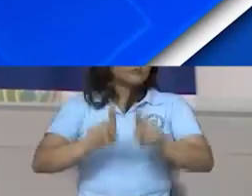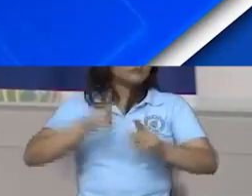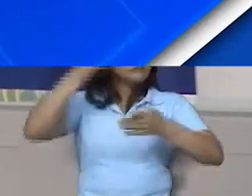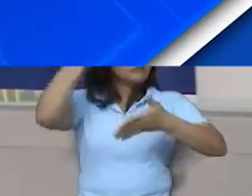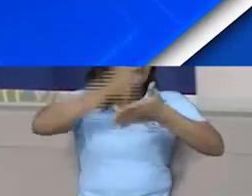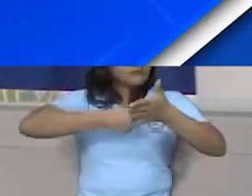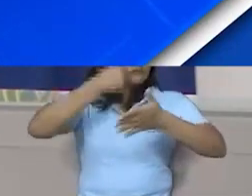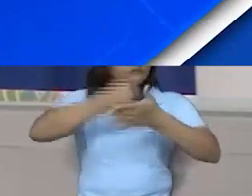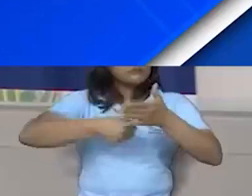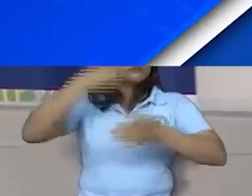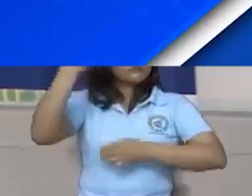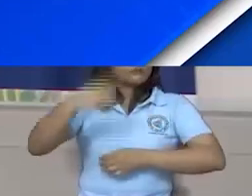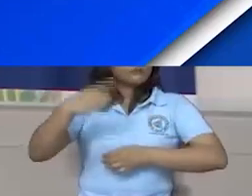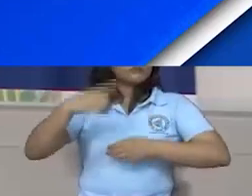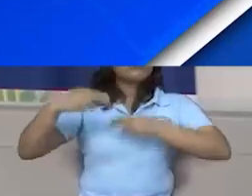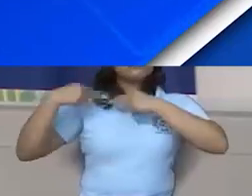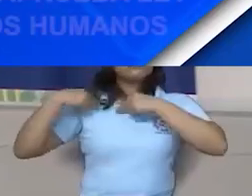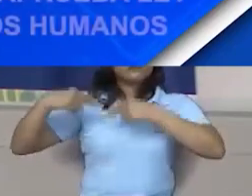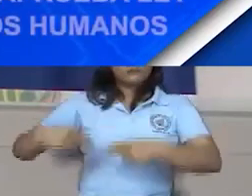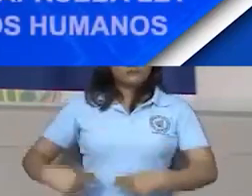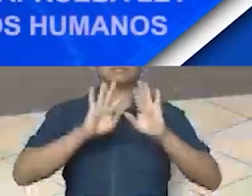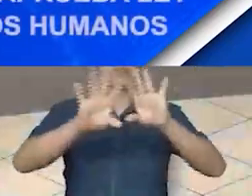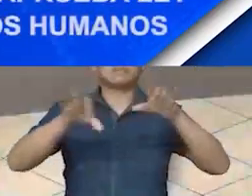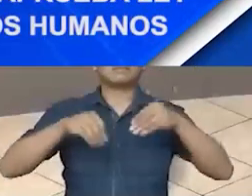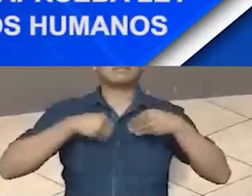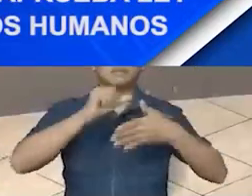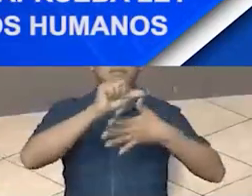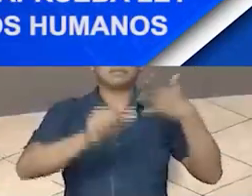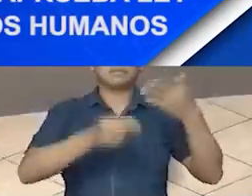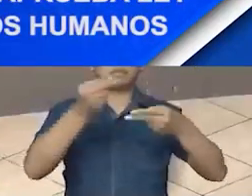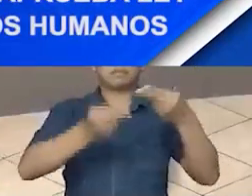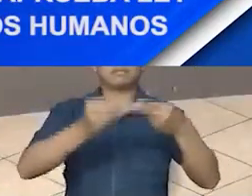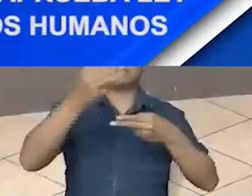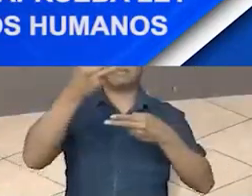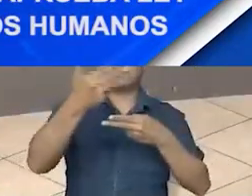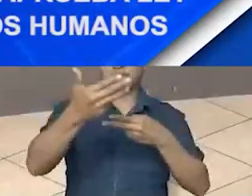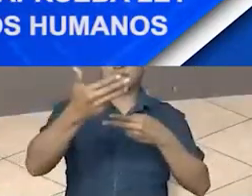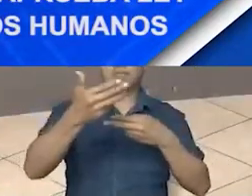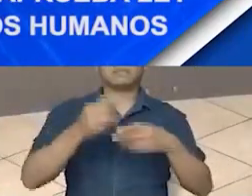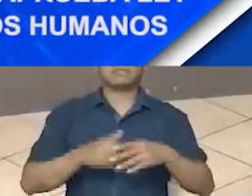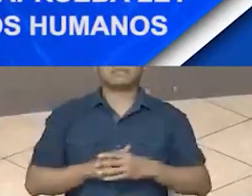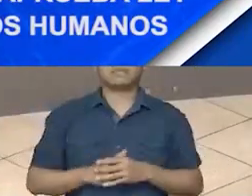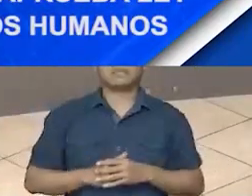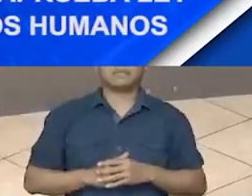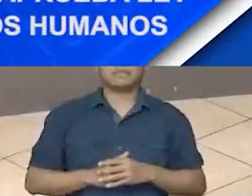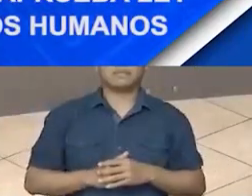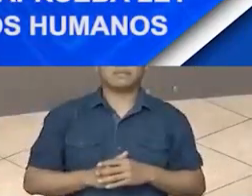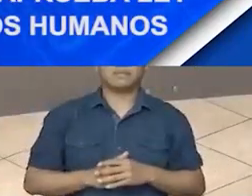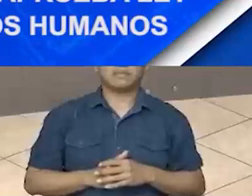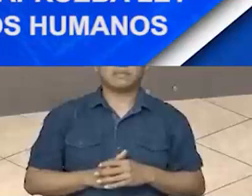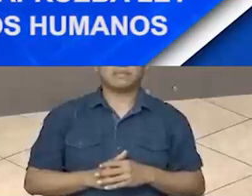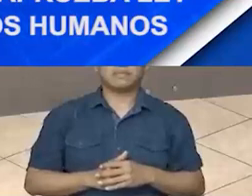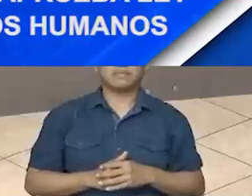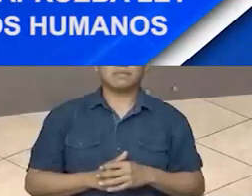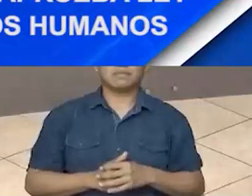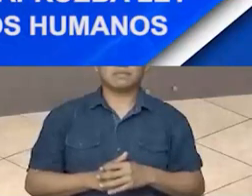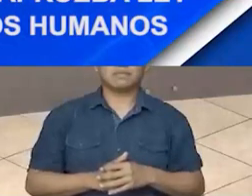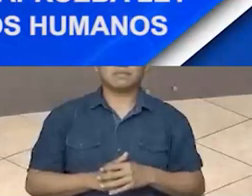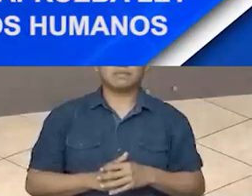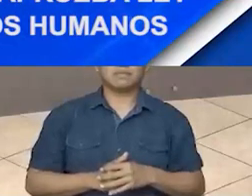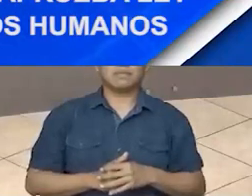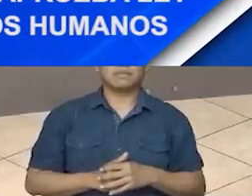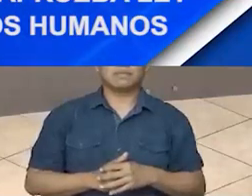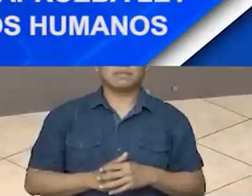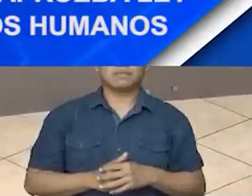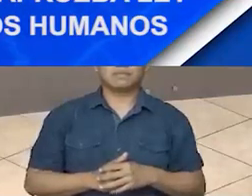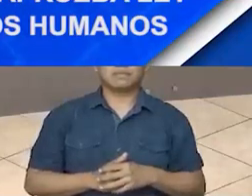y subprocurador para la defensa de los derechos humanos. También se aprobó una nueva ley creadora de la Procuraduría para la Defensa